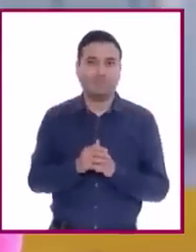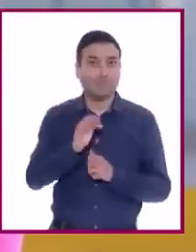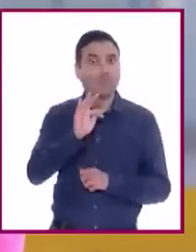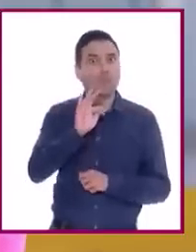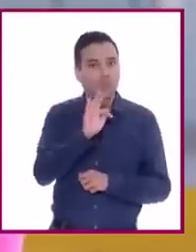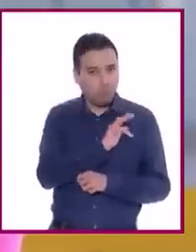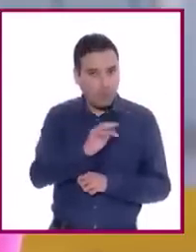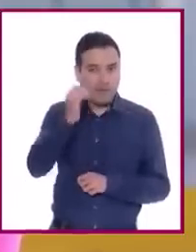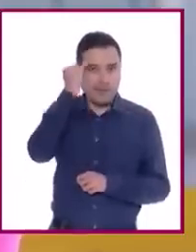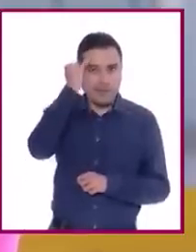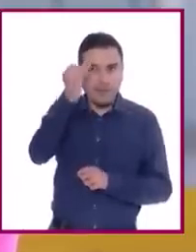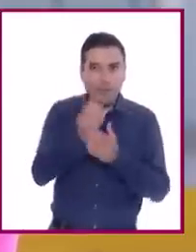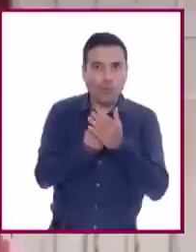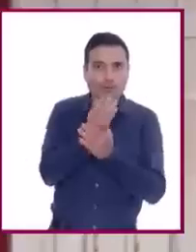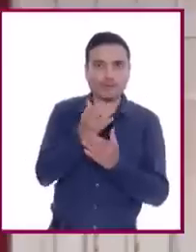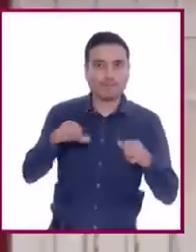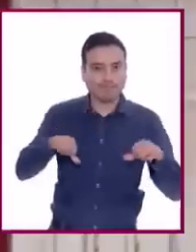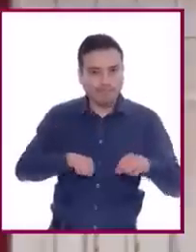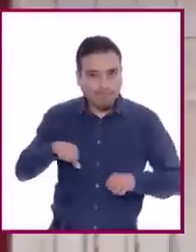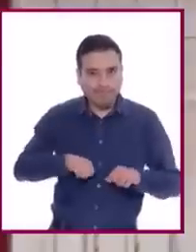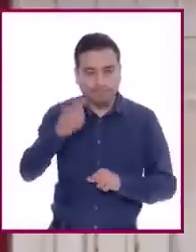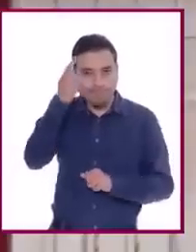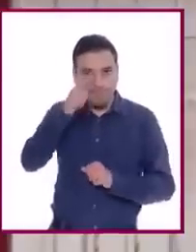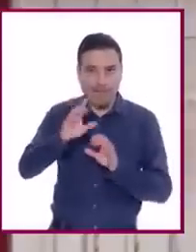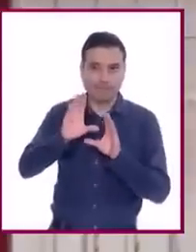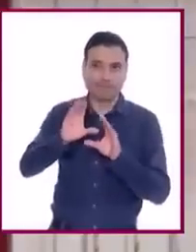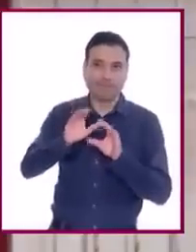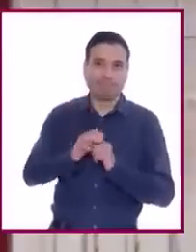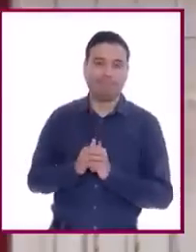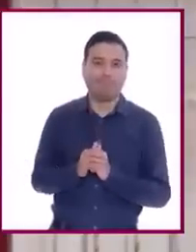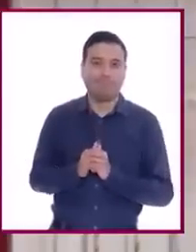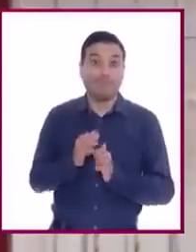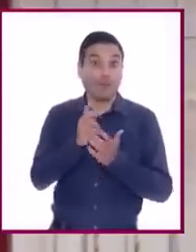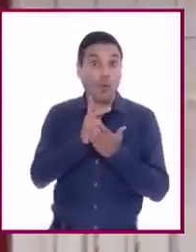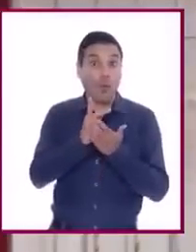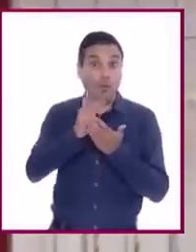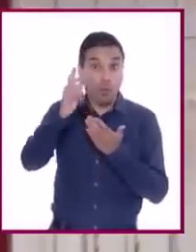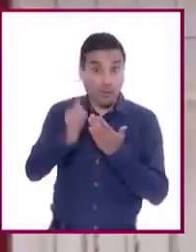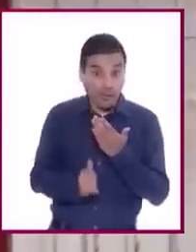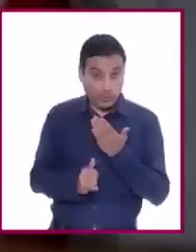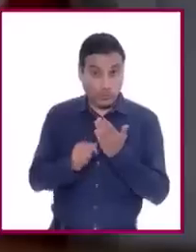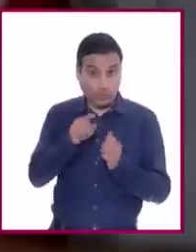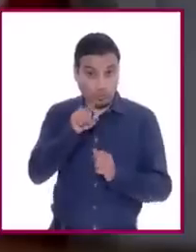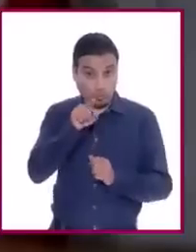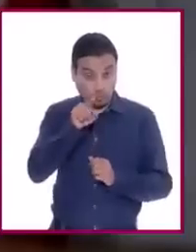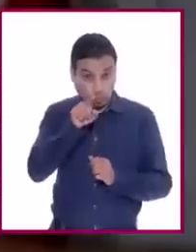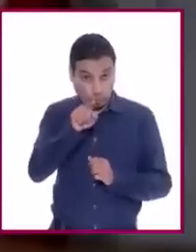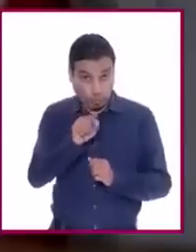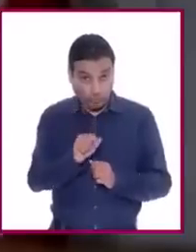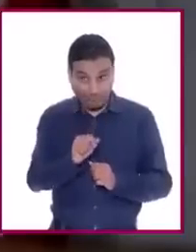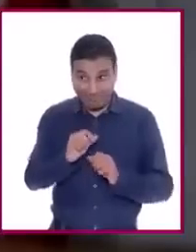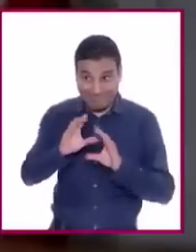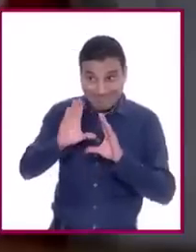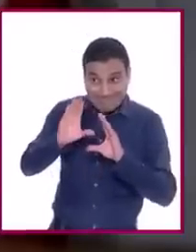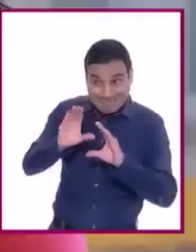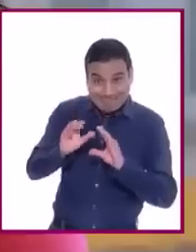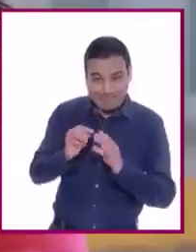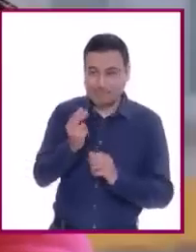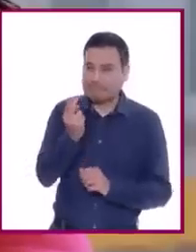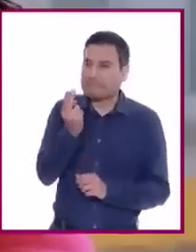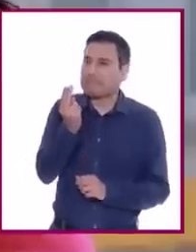reforzar el conocimiento Al momento de realizar este proyecto hagan énfasis en la práctica de los valores